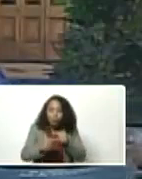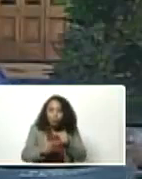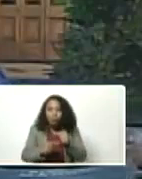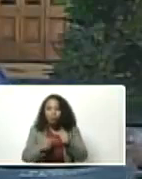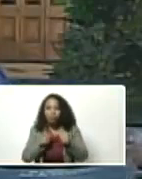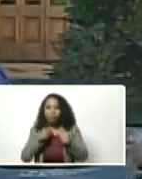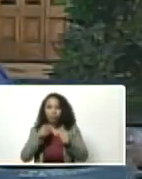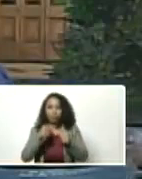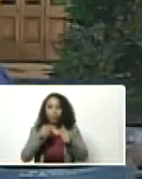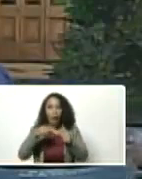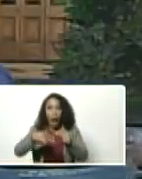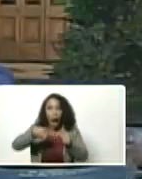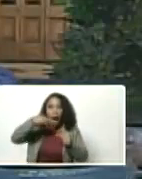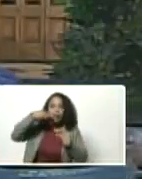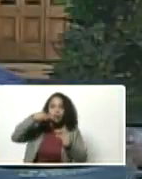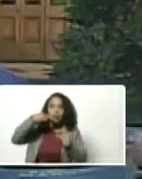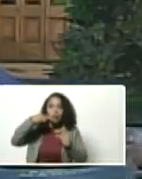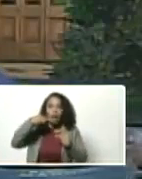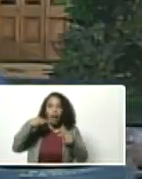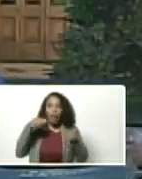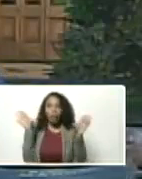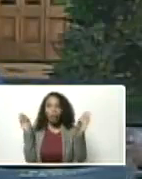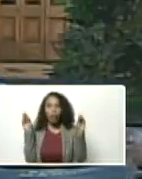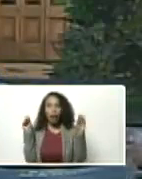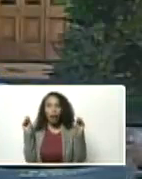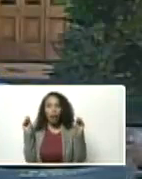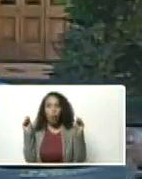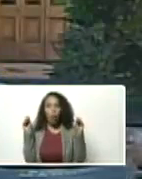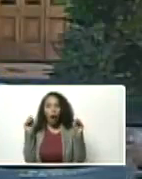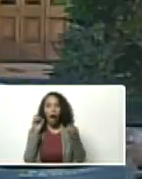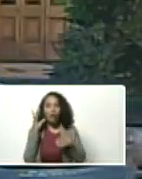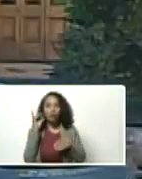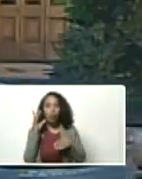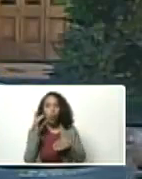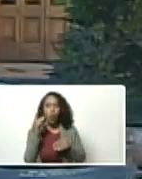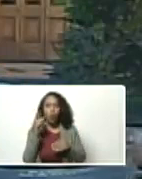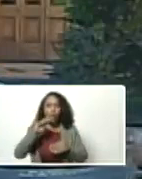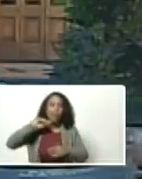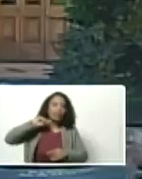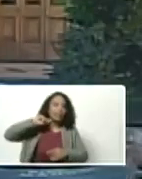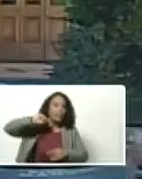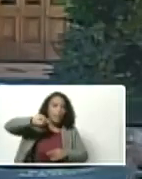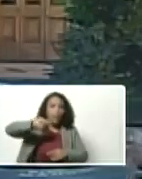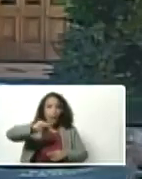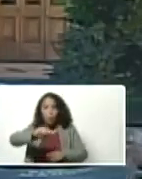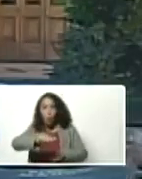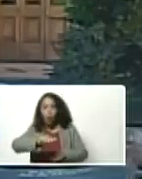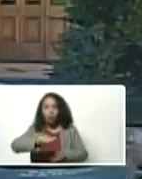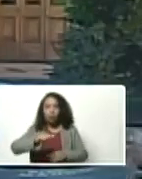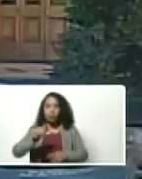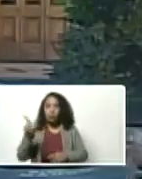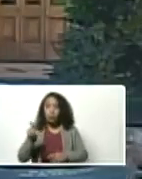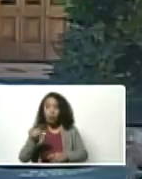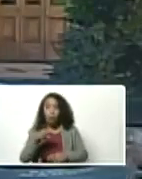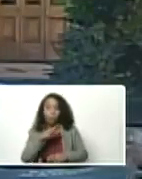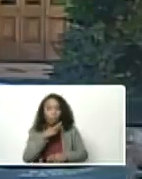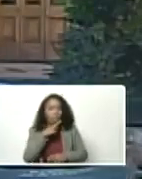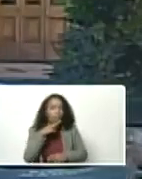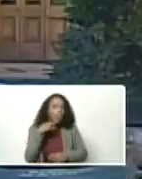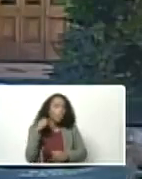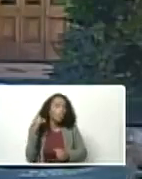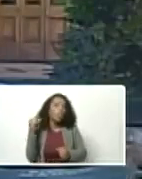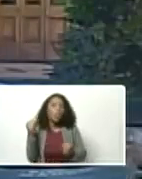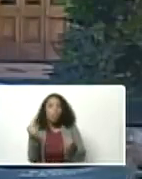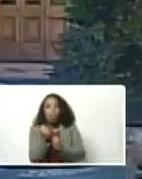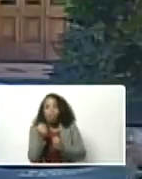Preparamos un sushi de cangrejo azul con puro limón, Silita. Eso es la exquisitez más